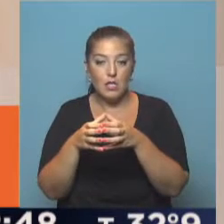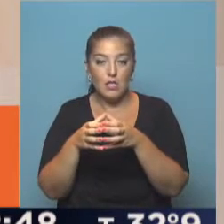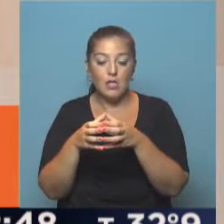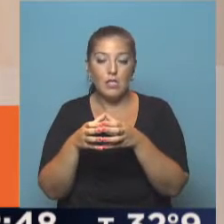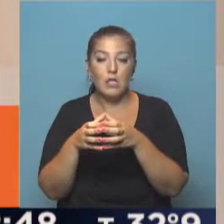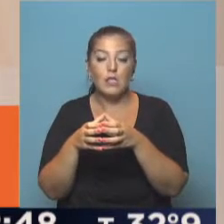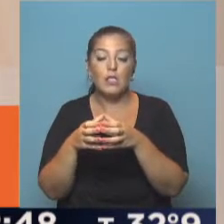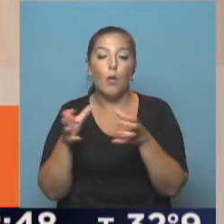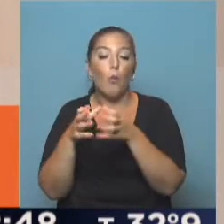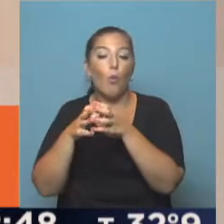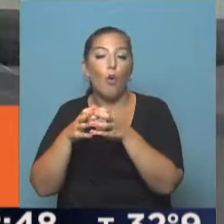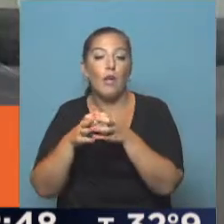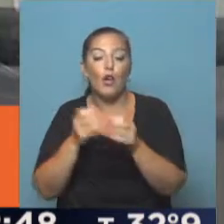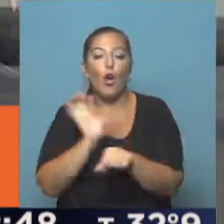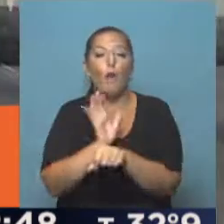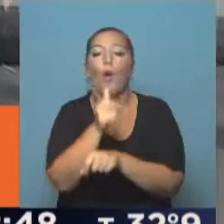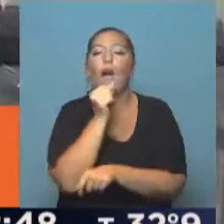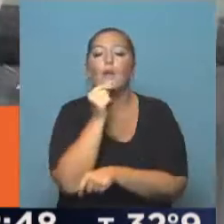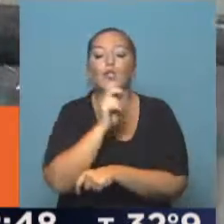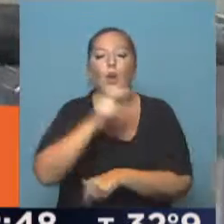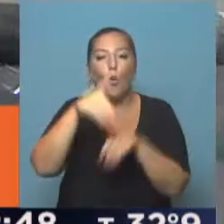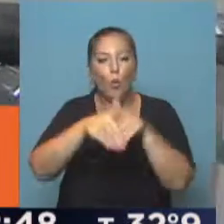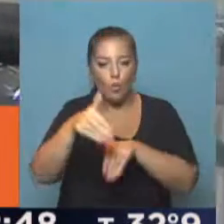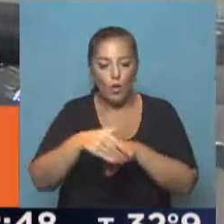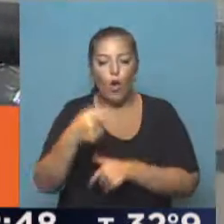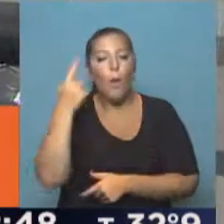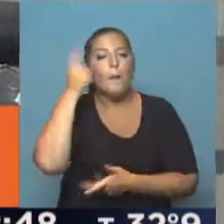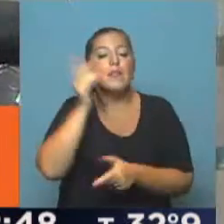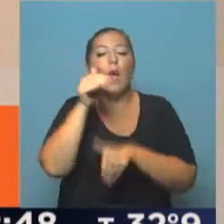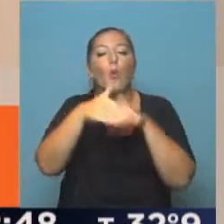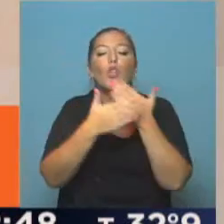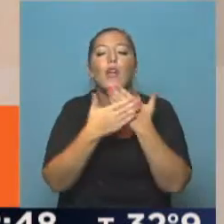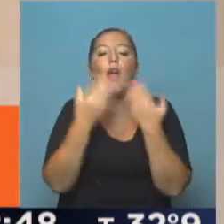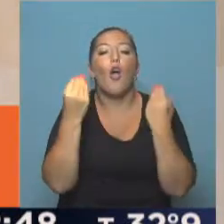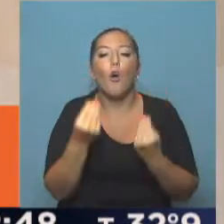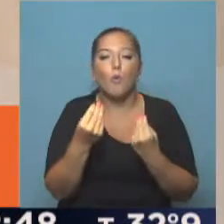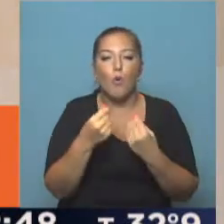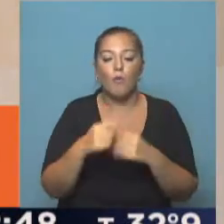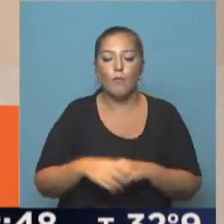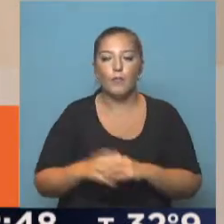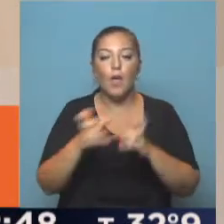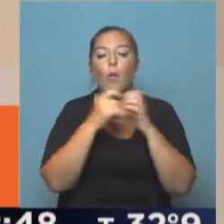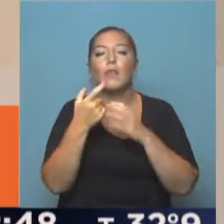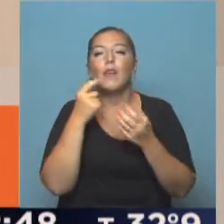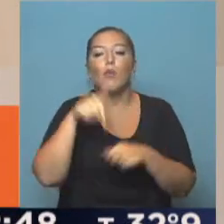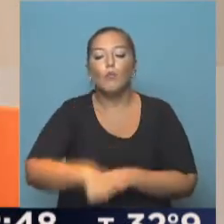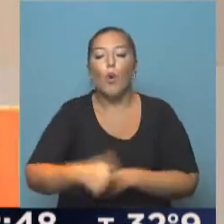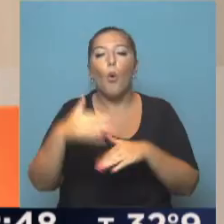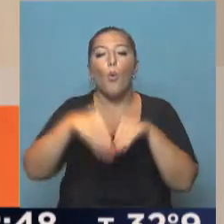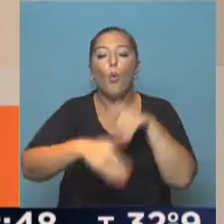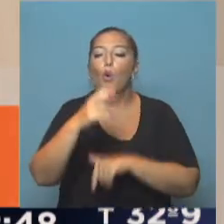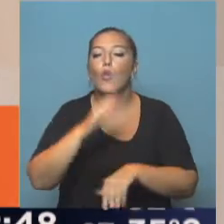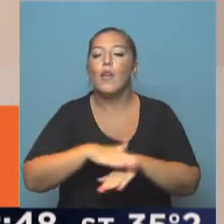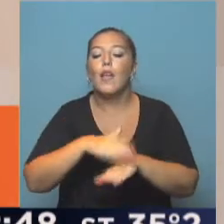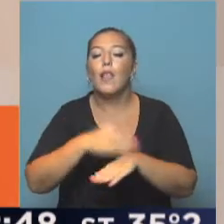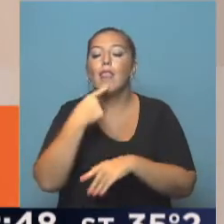vuelta. ¿Cómo pensás que se expresa ese voto de izquierda? ¿Qué es lo que debate hoy ese voto de izquierda para